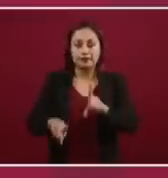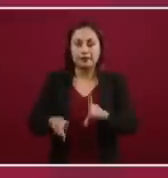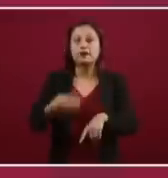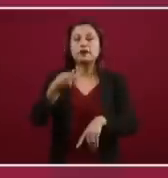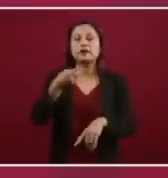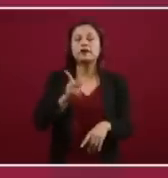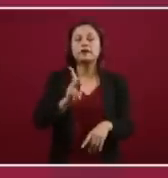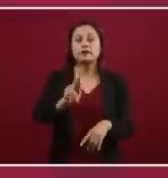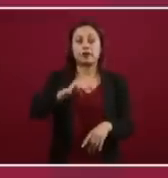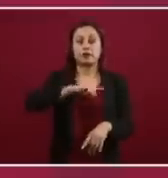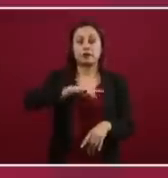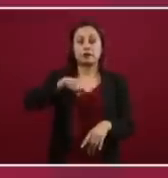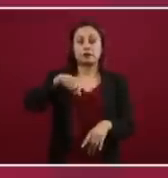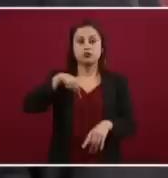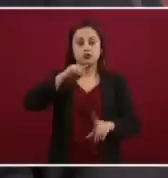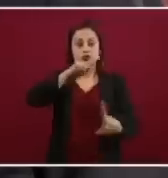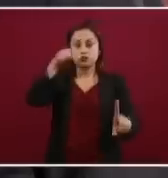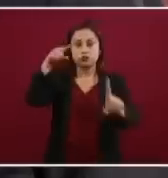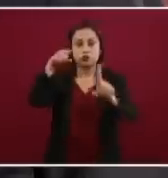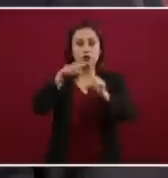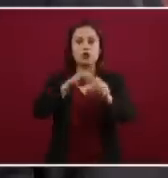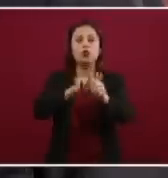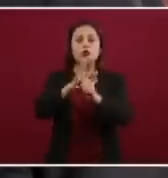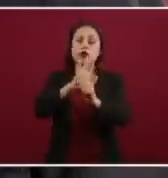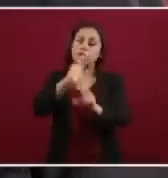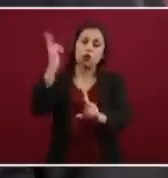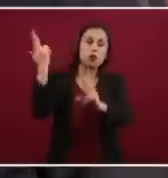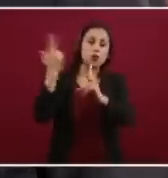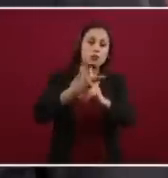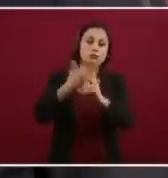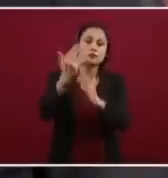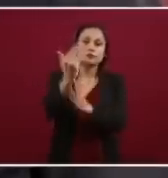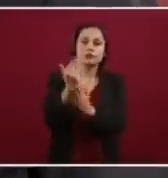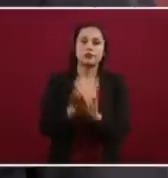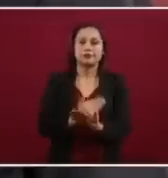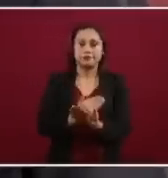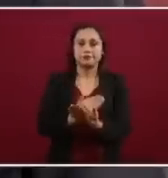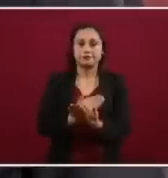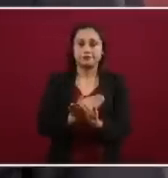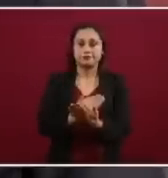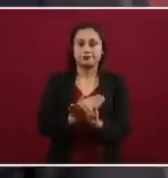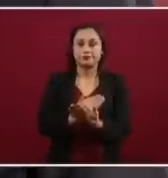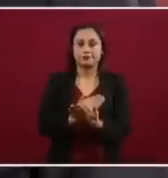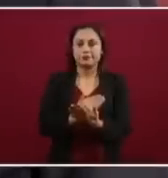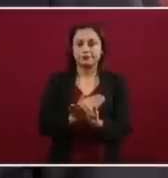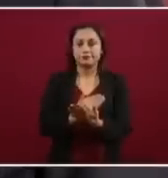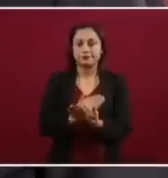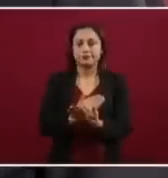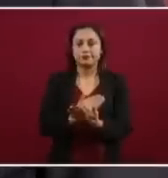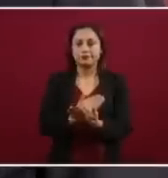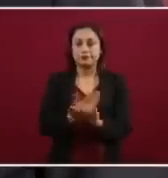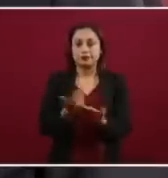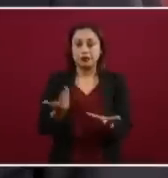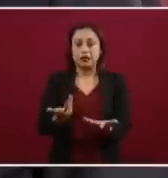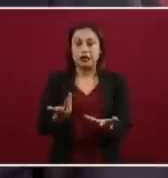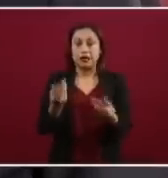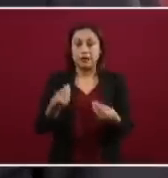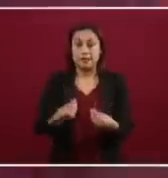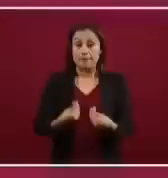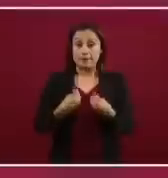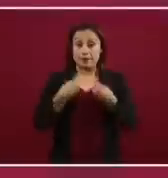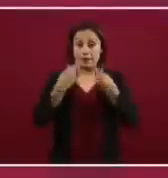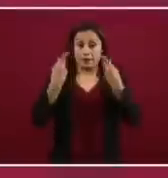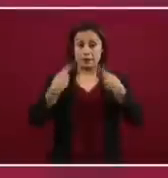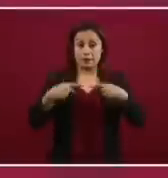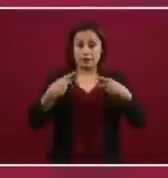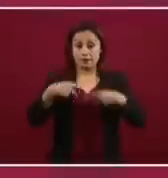es que no haya homicidios. Lo que nos importa es que no pierdan la vida